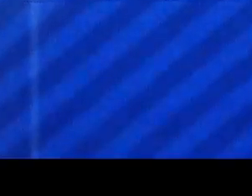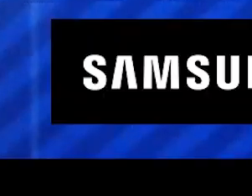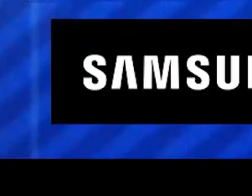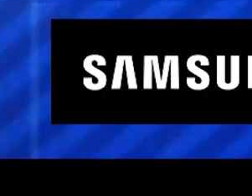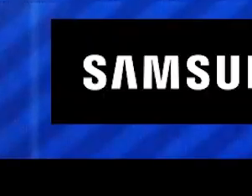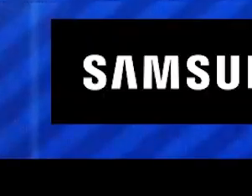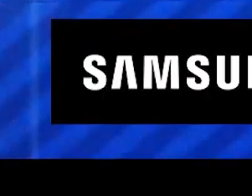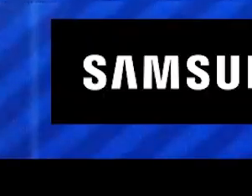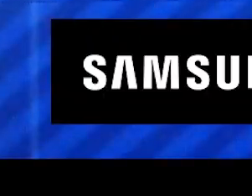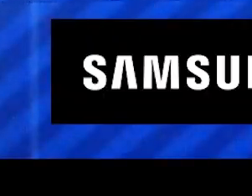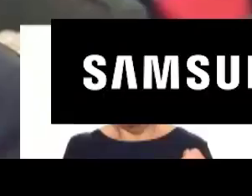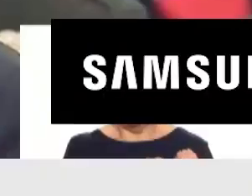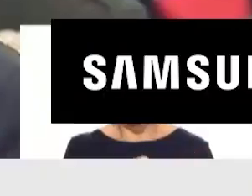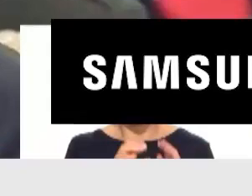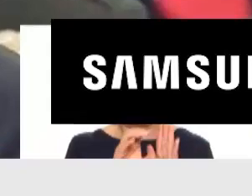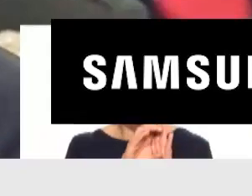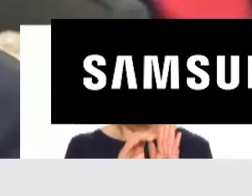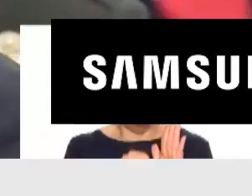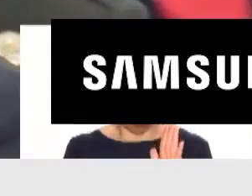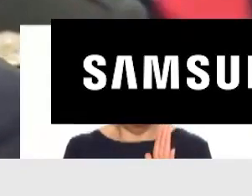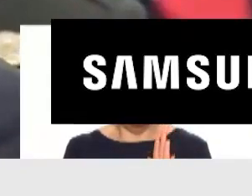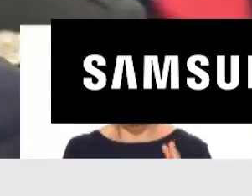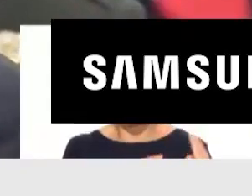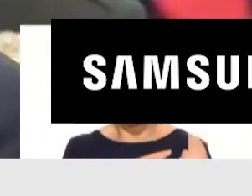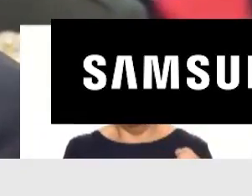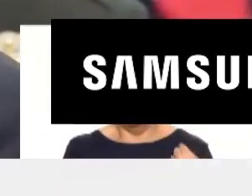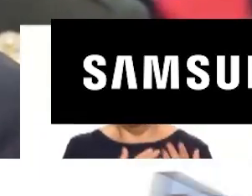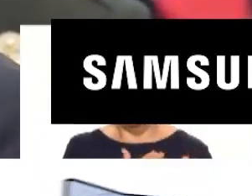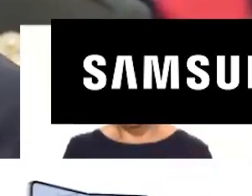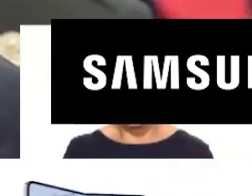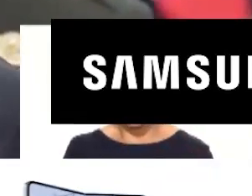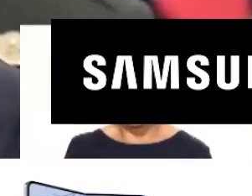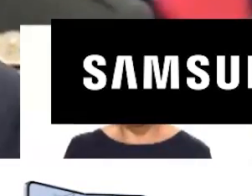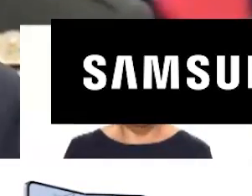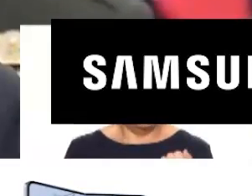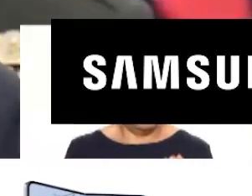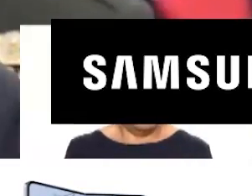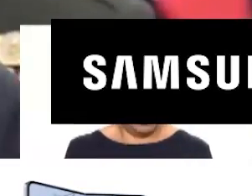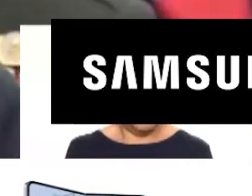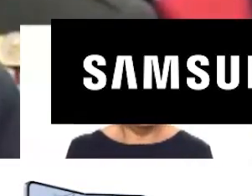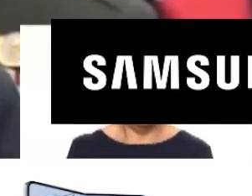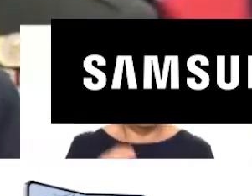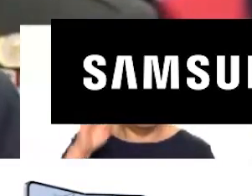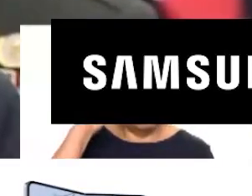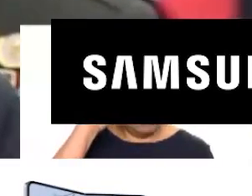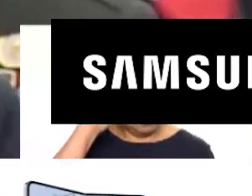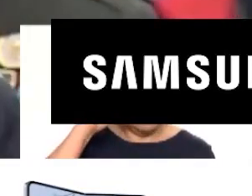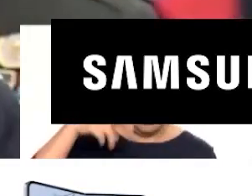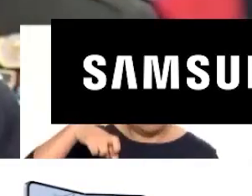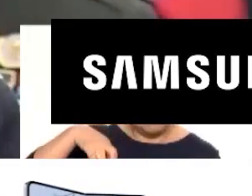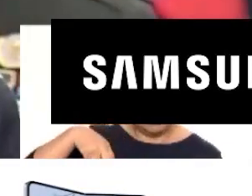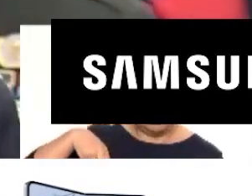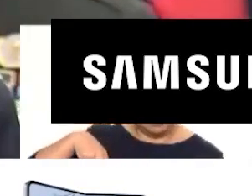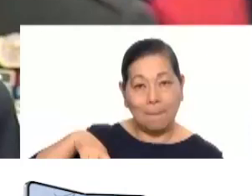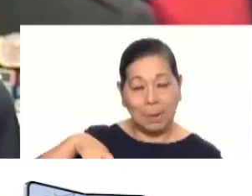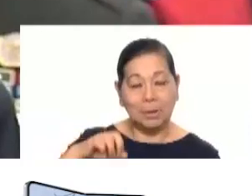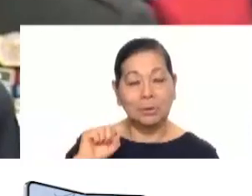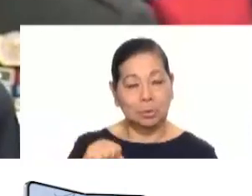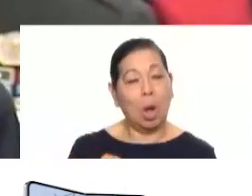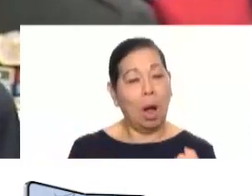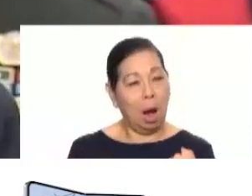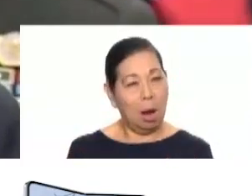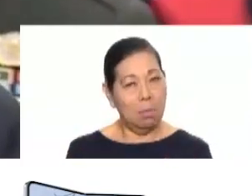canal público. Adelante, por favor. Las Fuerzas Armadas, en el marco de su rol constitucional y los roles estratégicos que